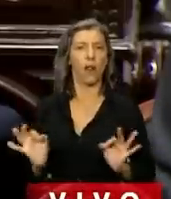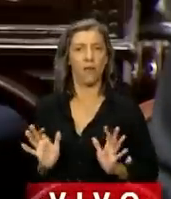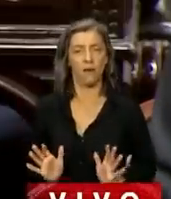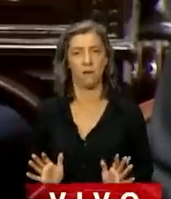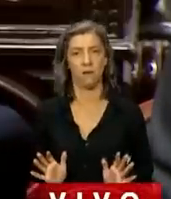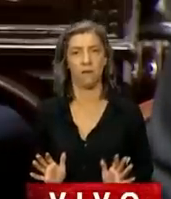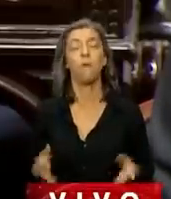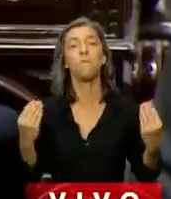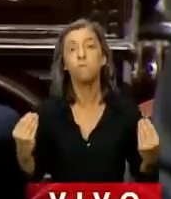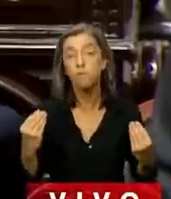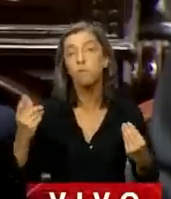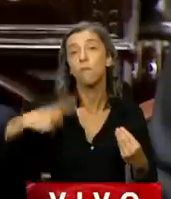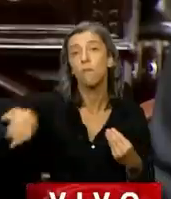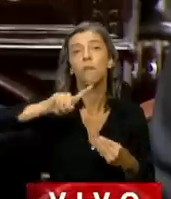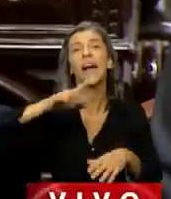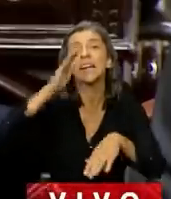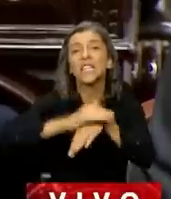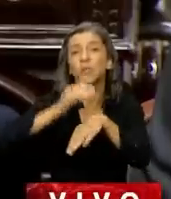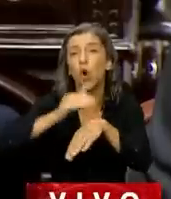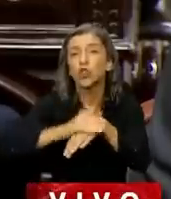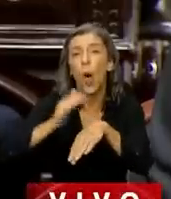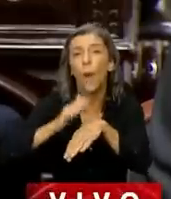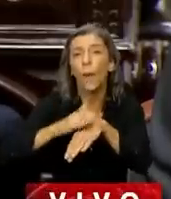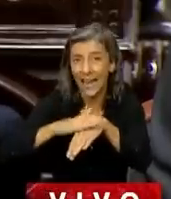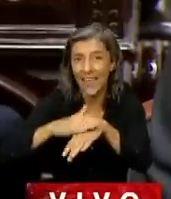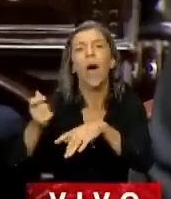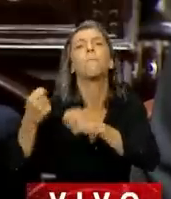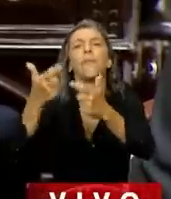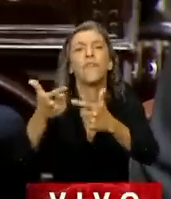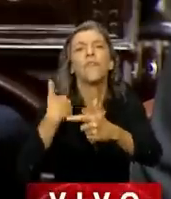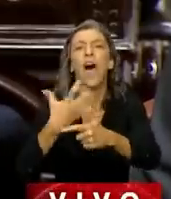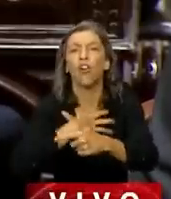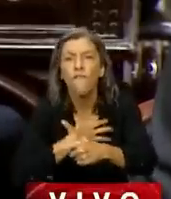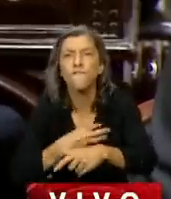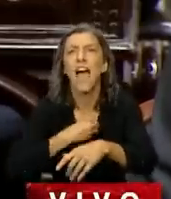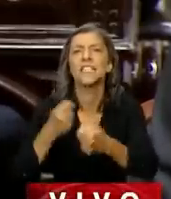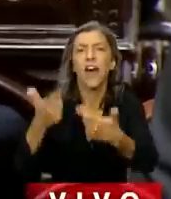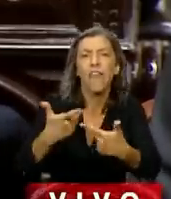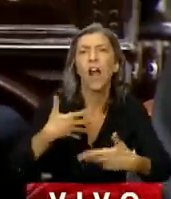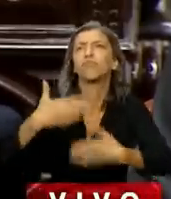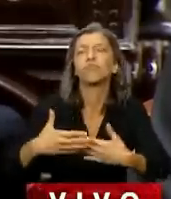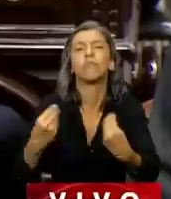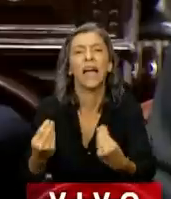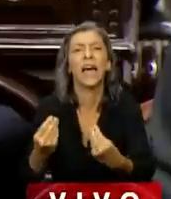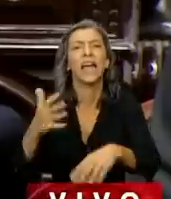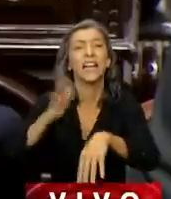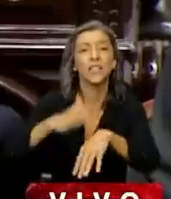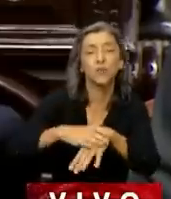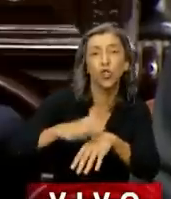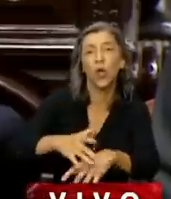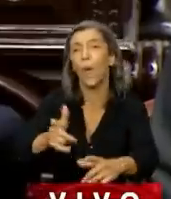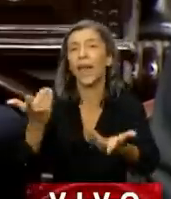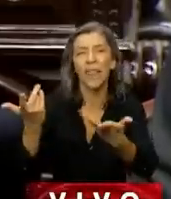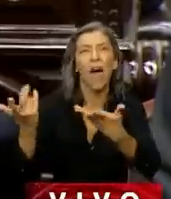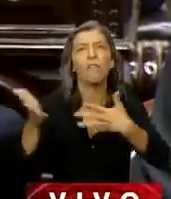responsabilidad de volver la certidumbre, de encontrar confianza, de buscar un rumbo, de